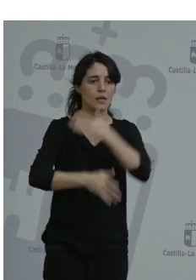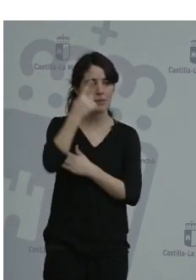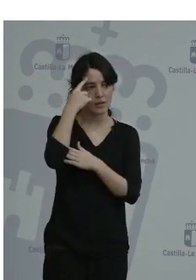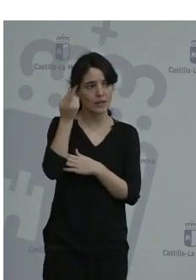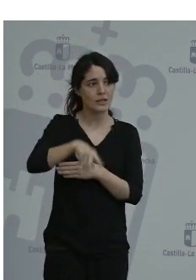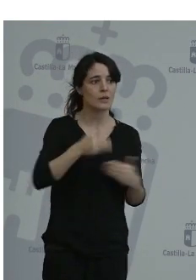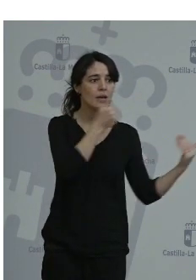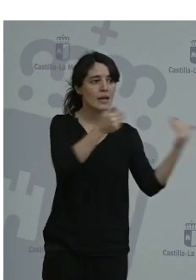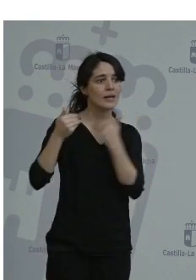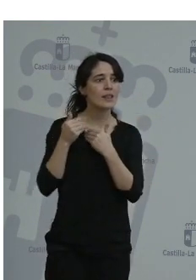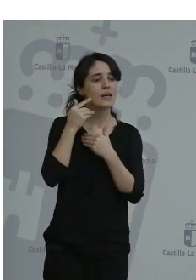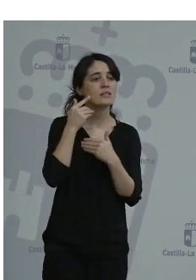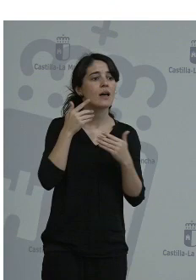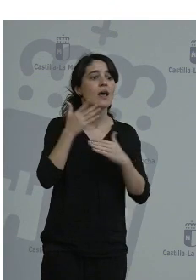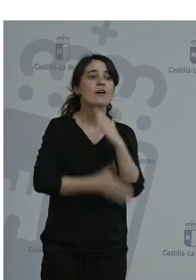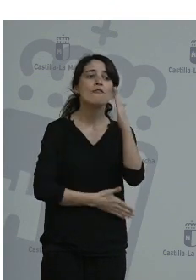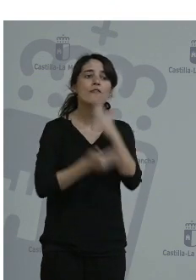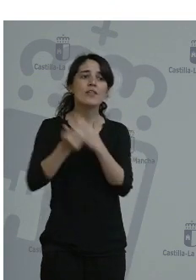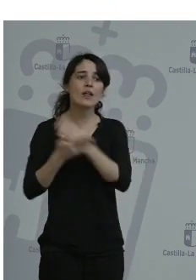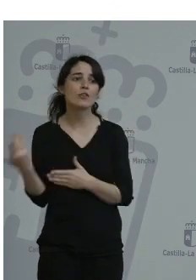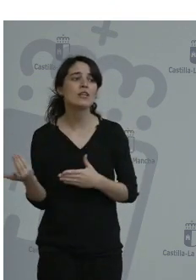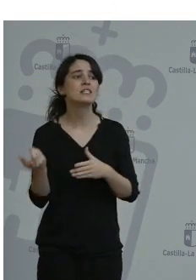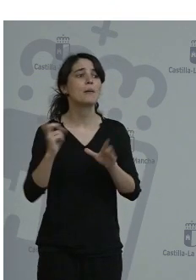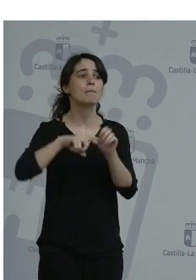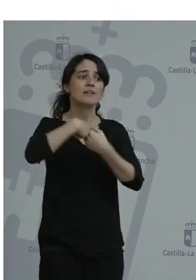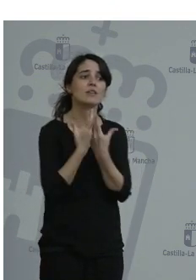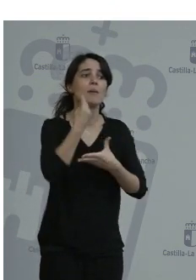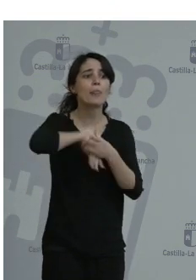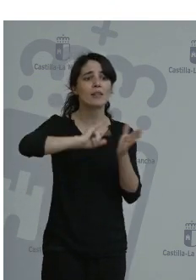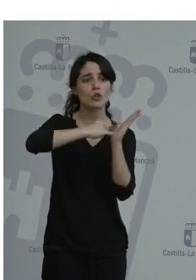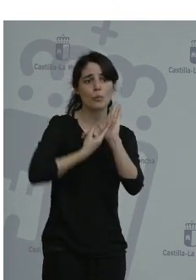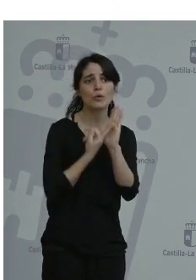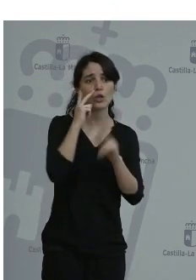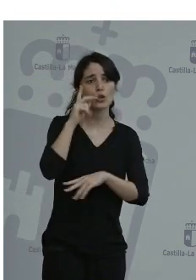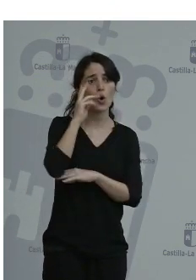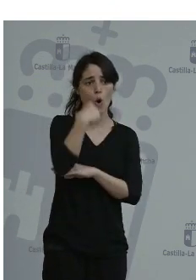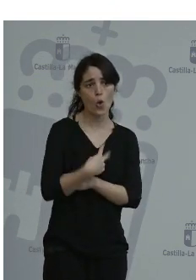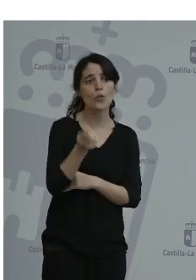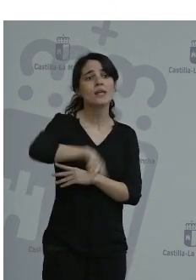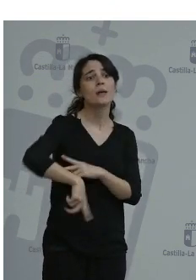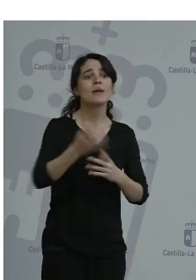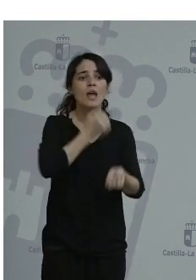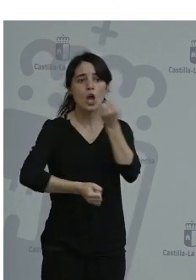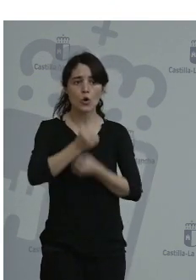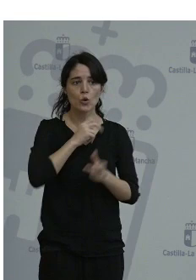federaciones que participan en el proyecto POISES, Programa Operativo de Inclusión Social y Economía Social